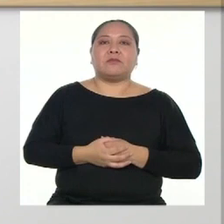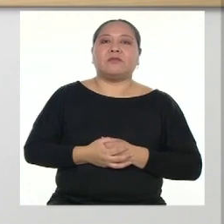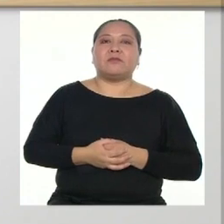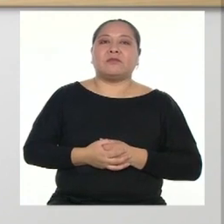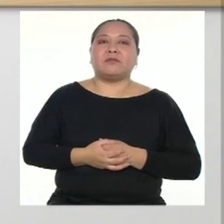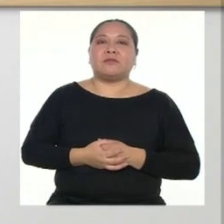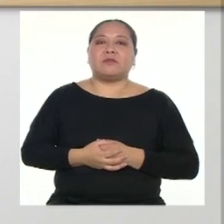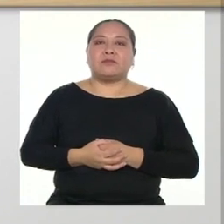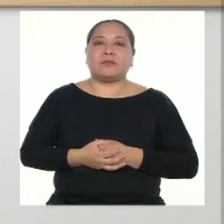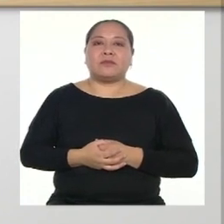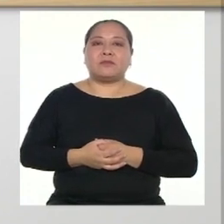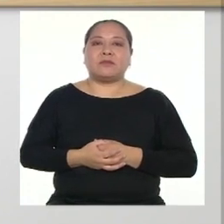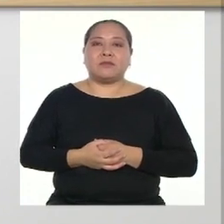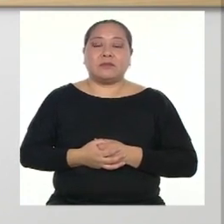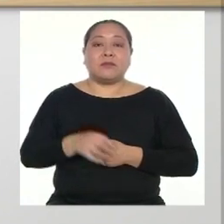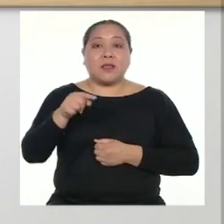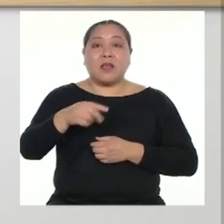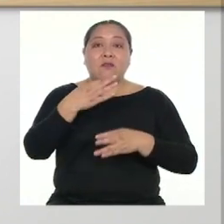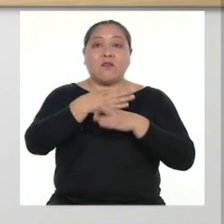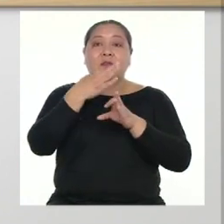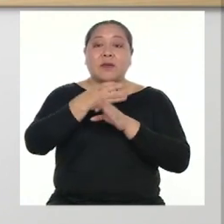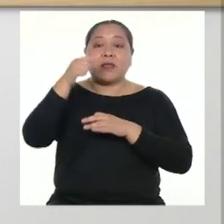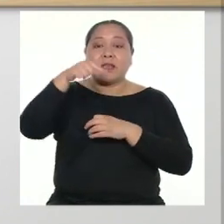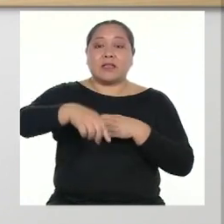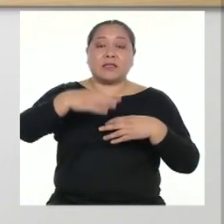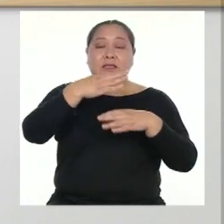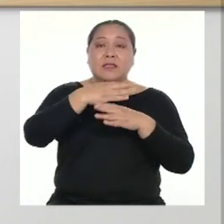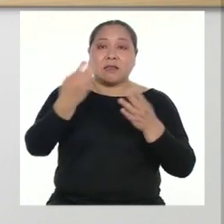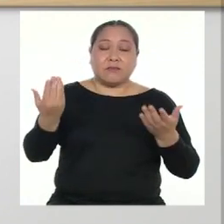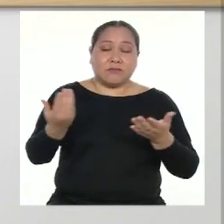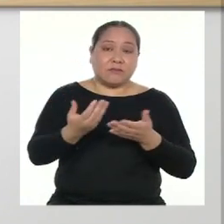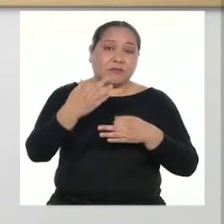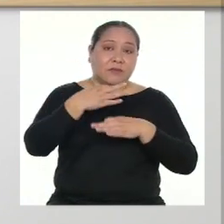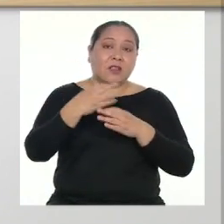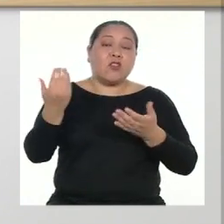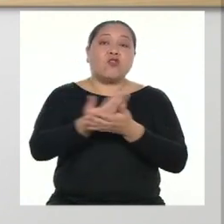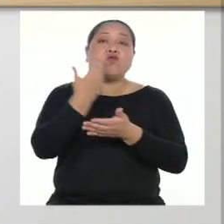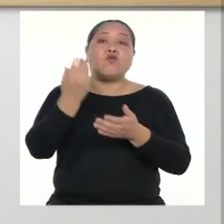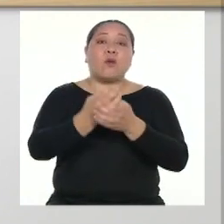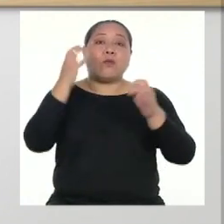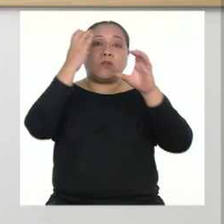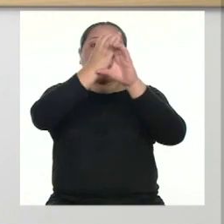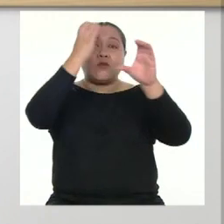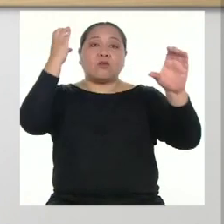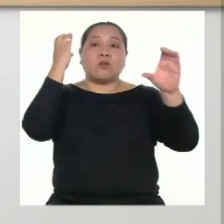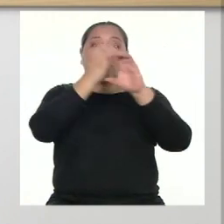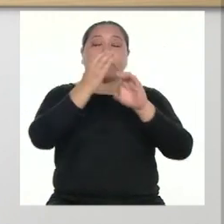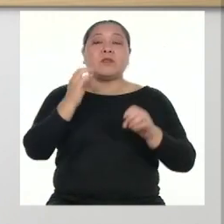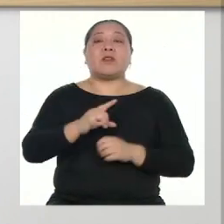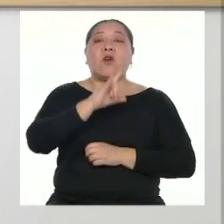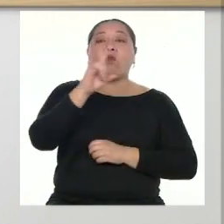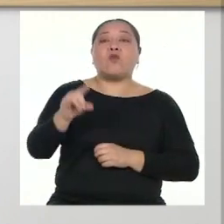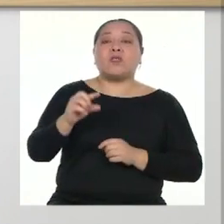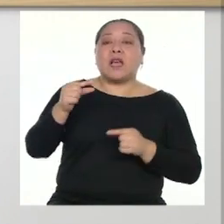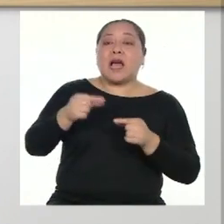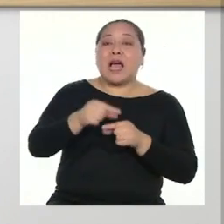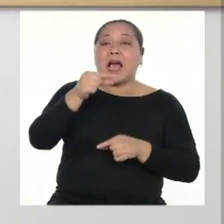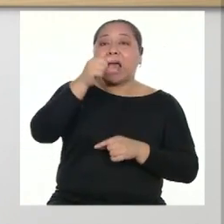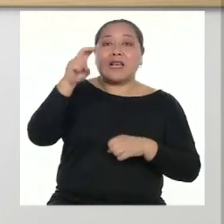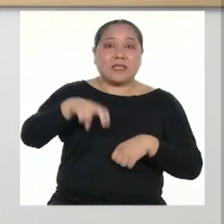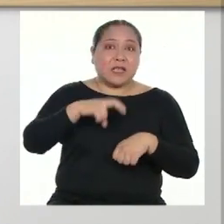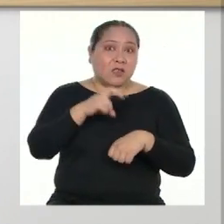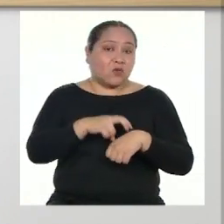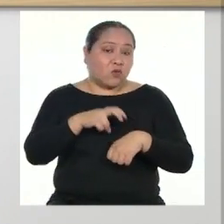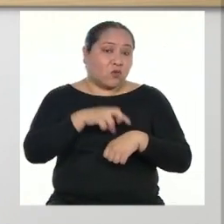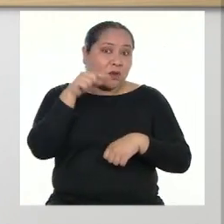principales ventajas de este sistema es que los nuevos autobuses funcionan con gas natural, que